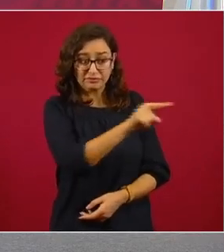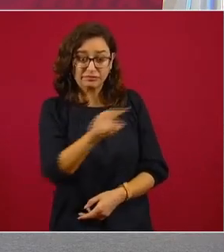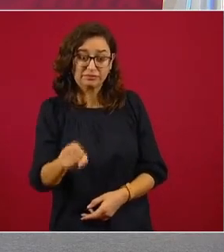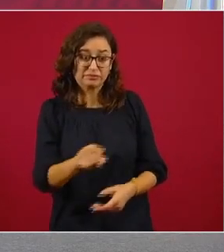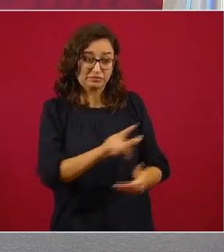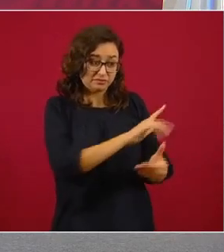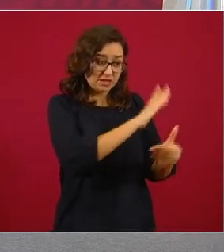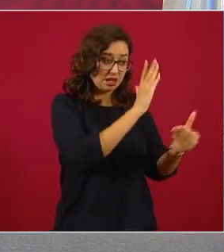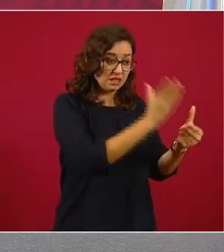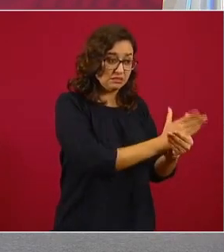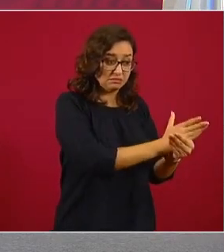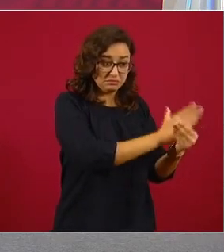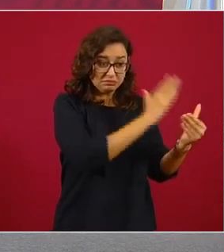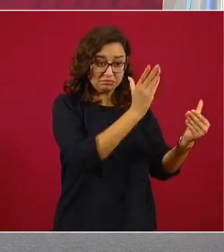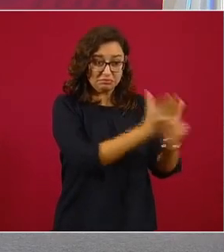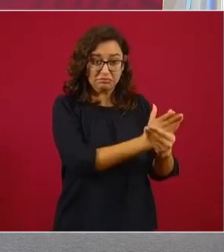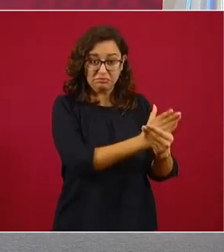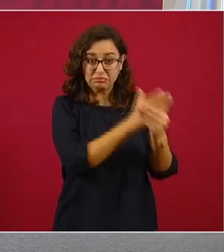de